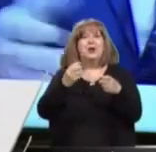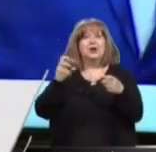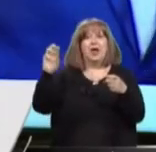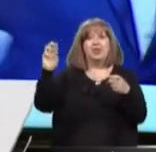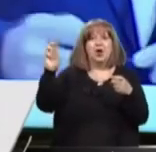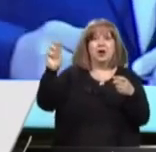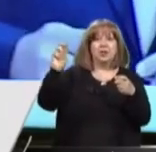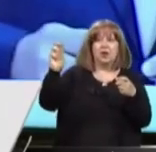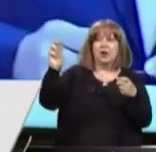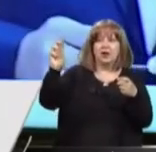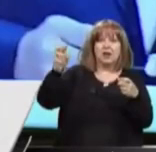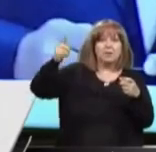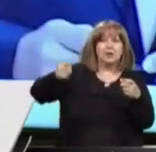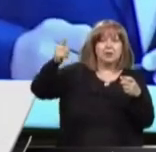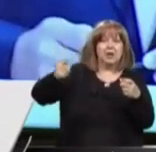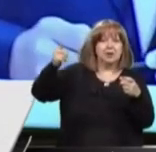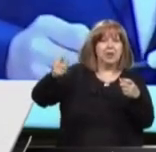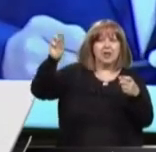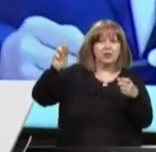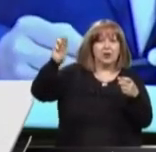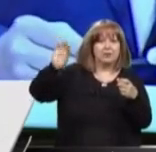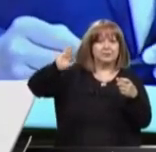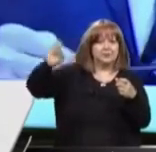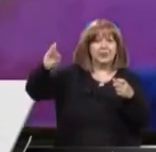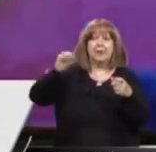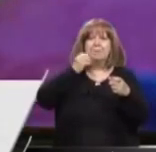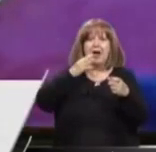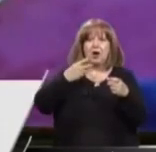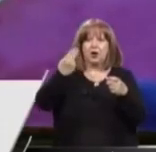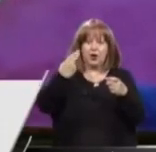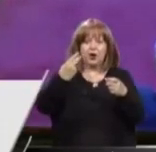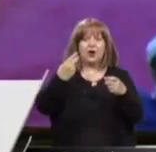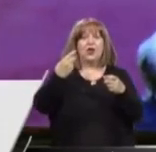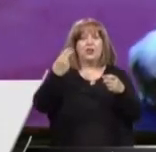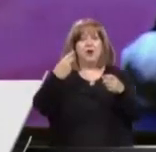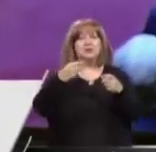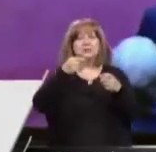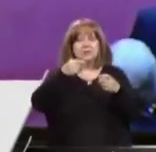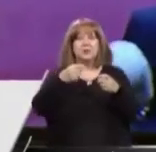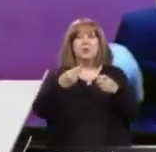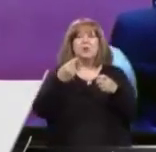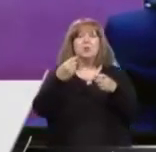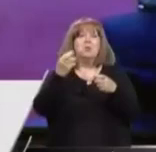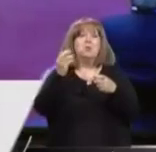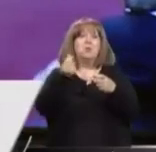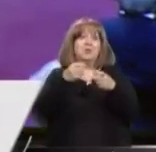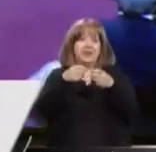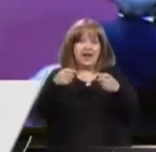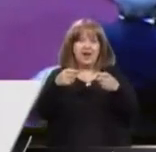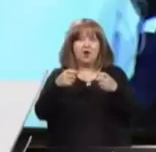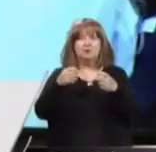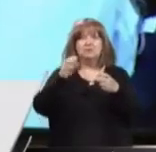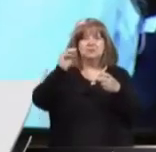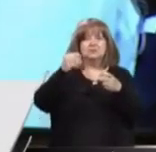patrón de referencia y tener una moneda de intercambio, no solo para Brasil y Argentina, que podría ser la primera etapa, sino también después invitar a los países